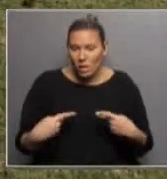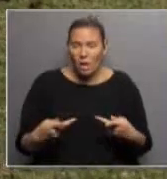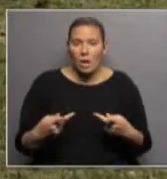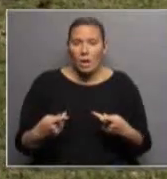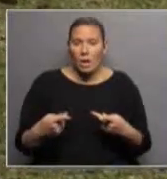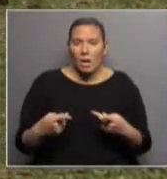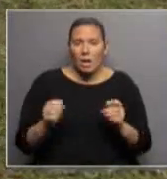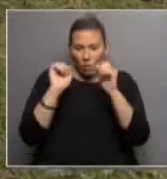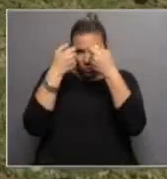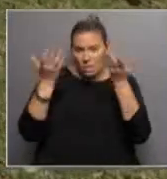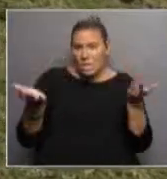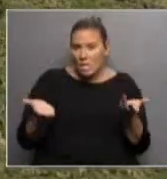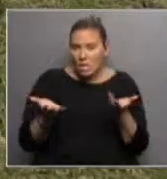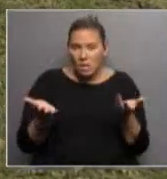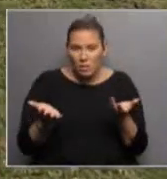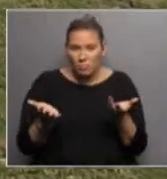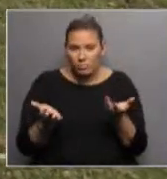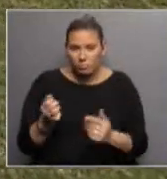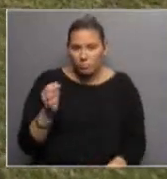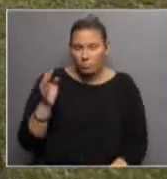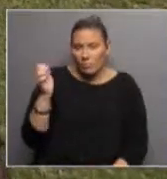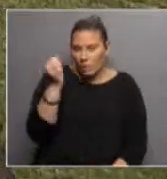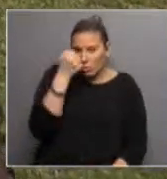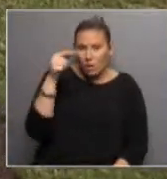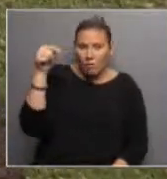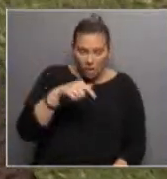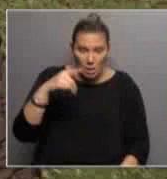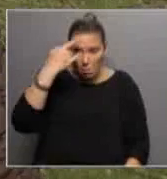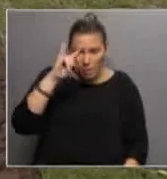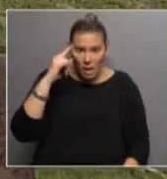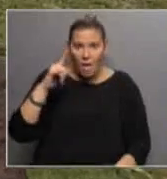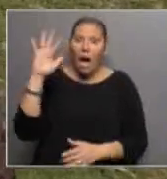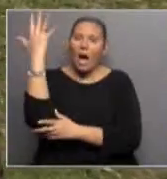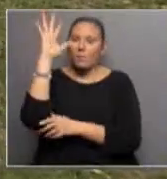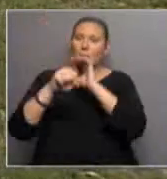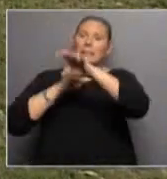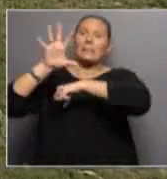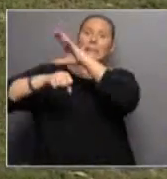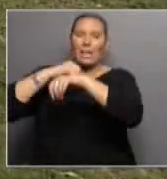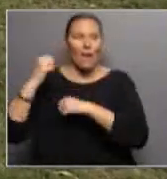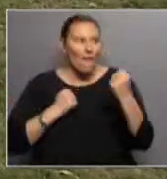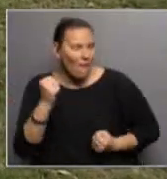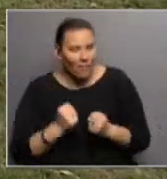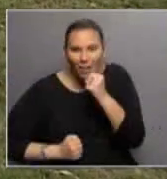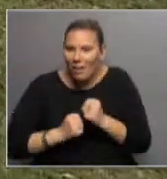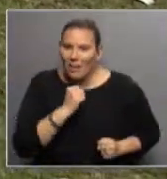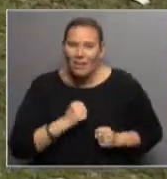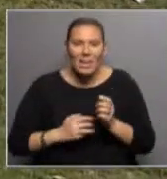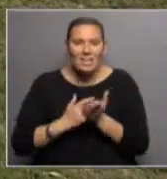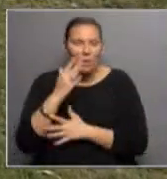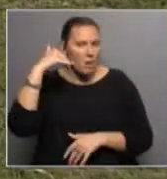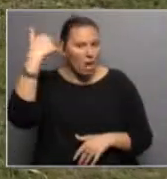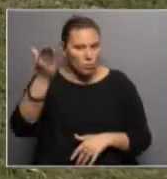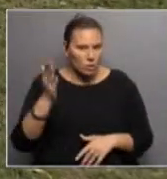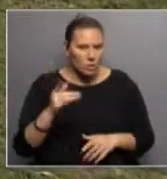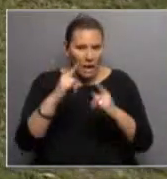Sí, esos. La escondida, venir acá al Prado, treparnos en los árboles, correr. Siempre al aire libre,